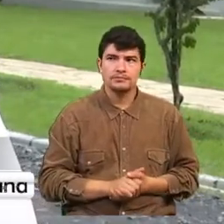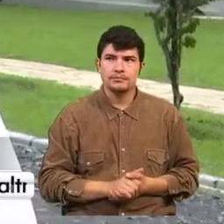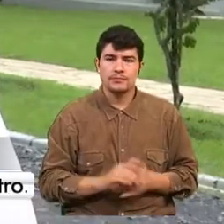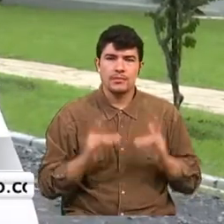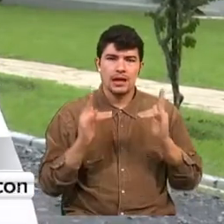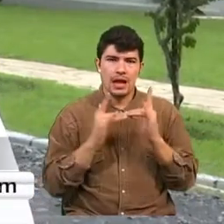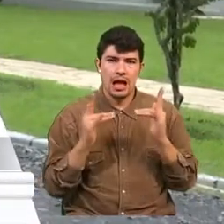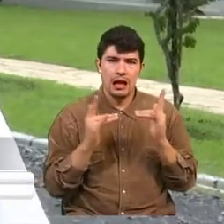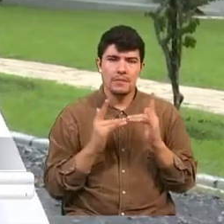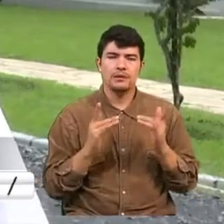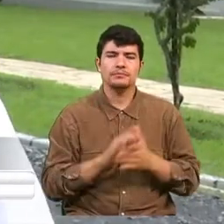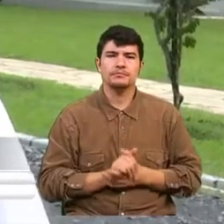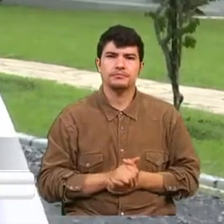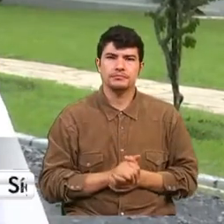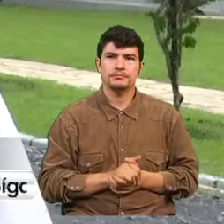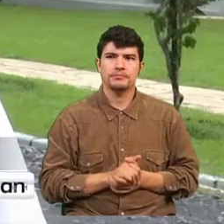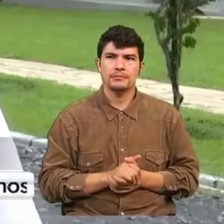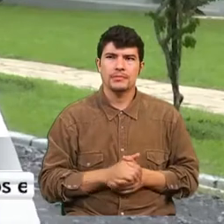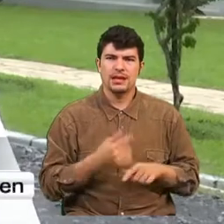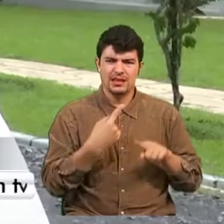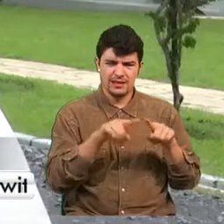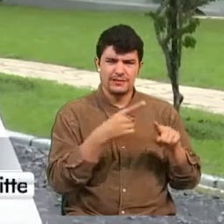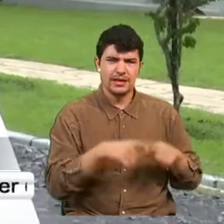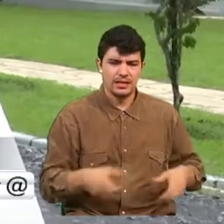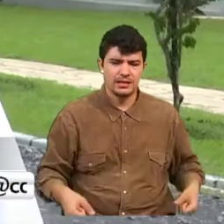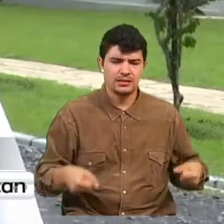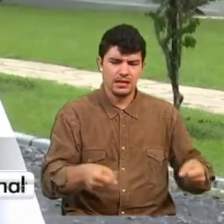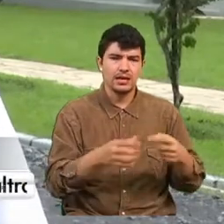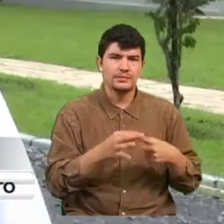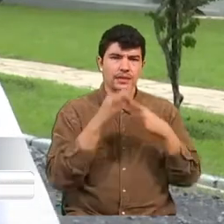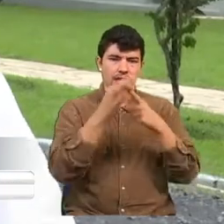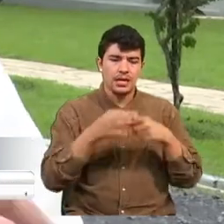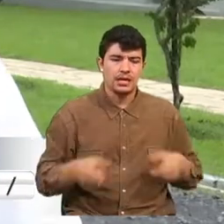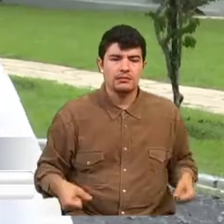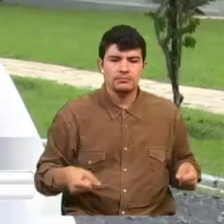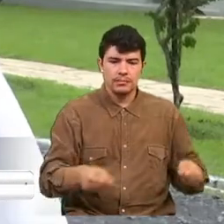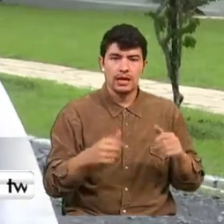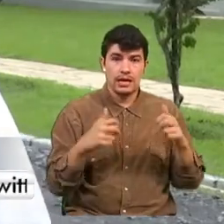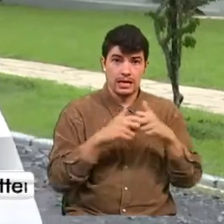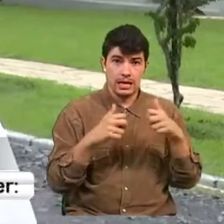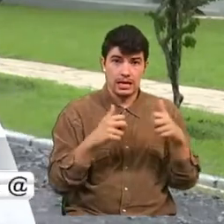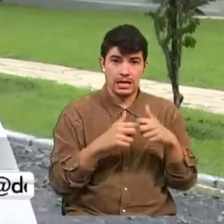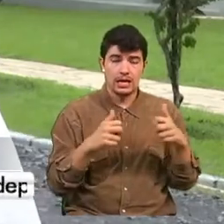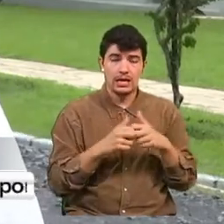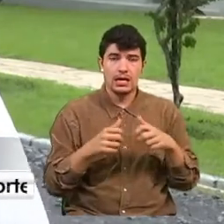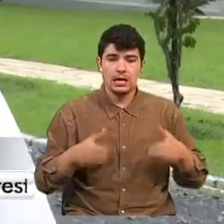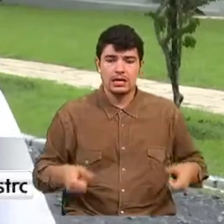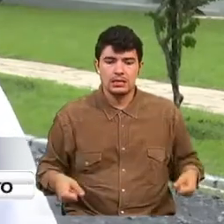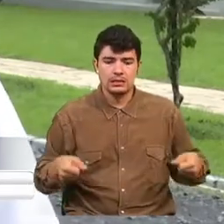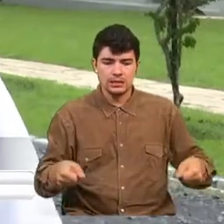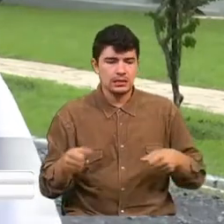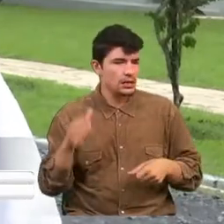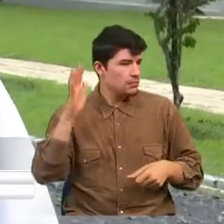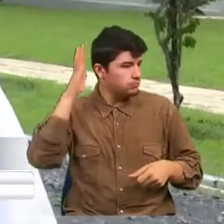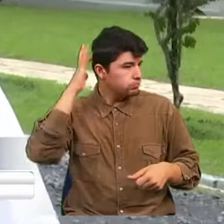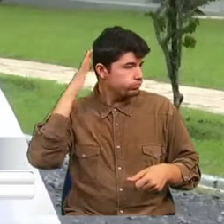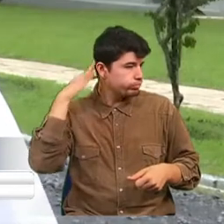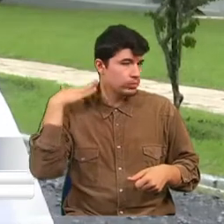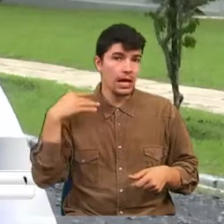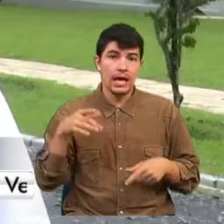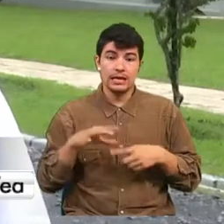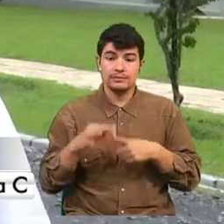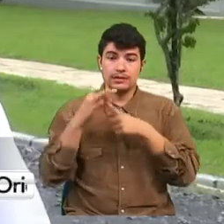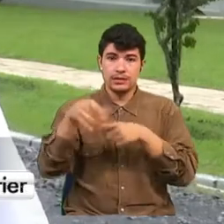cama hospitalaria, entregamos un par de sillas de ruedas especiales, una silla eléctrica, una silla ortopédica especial para